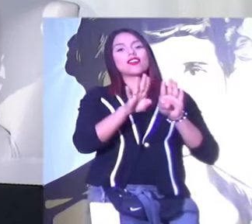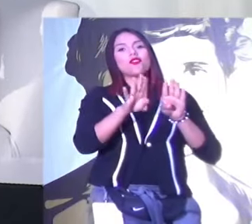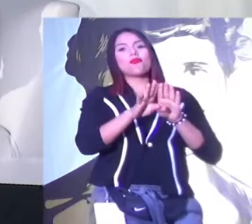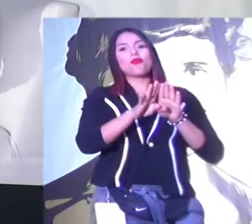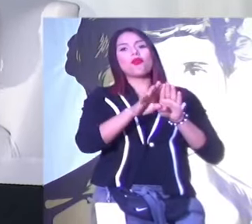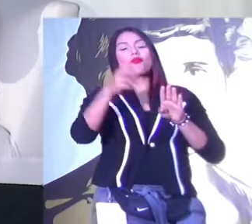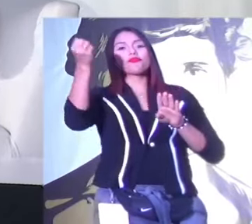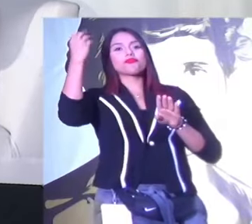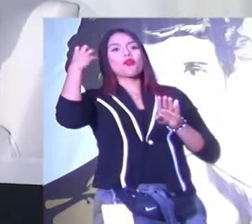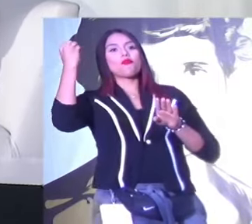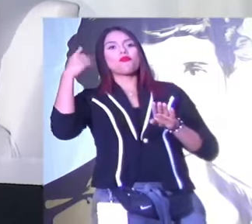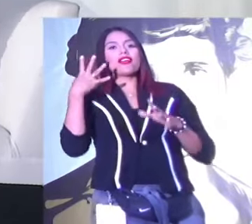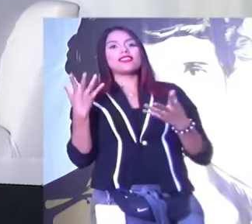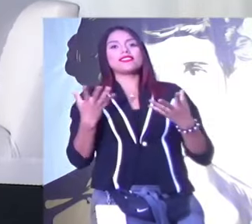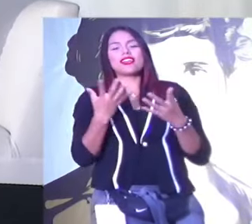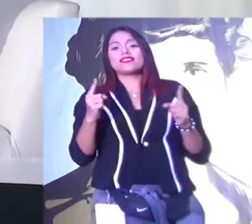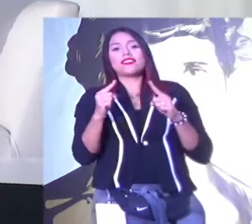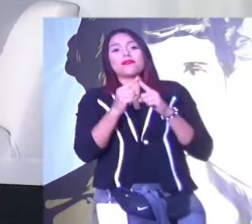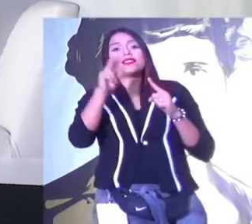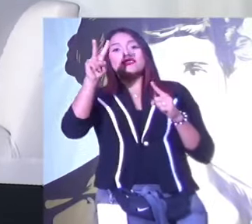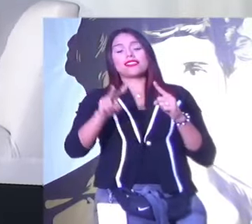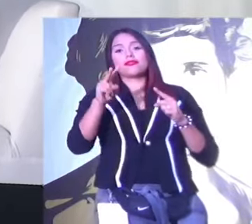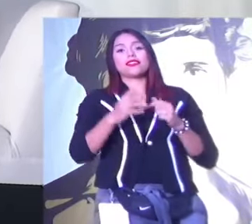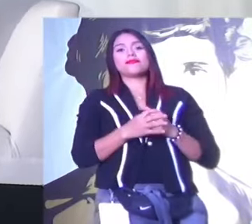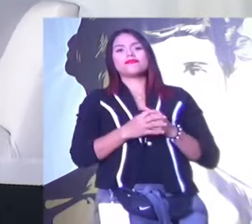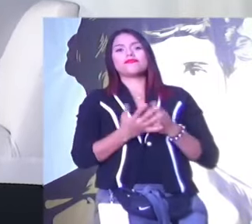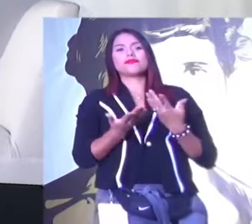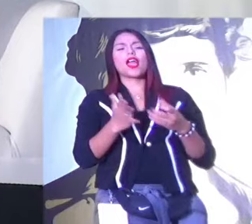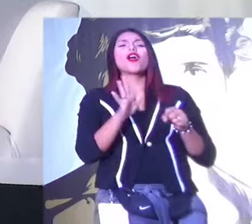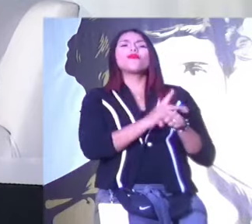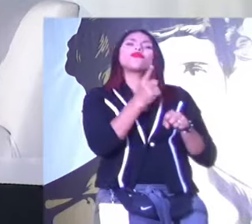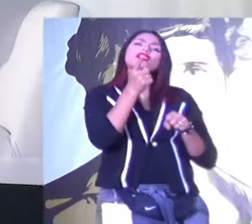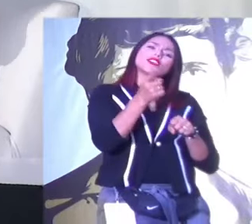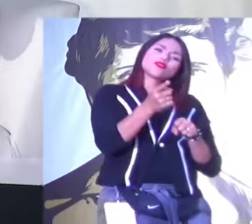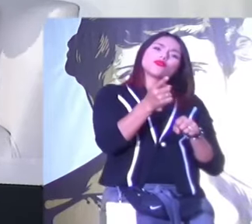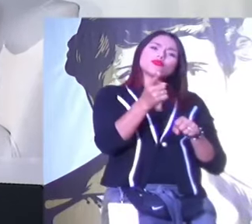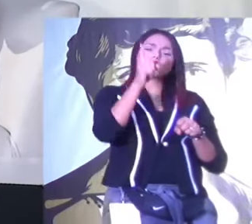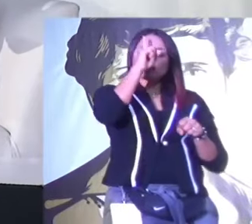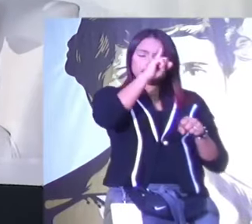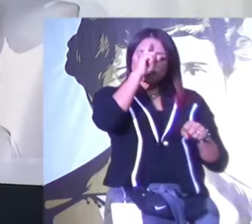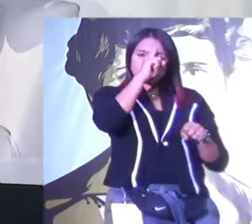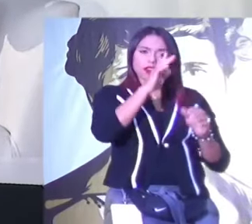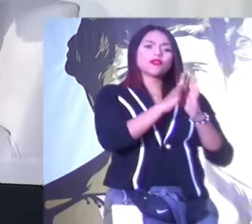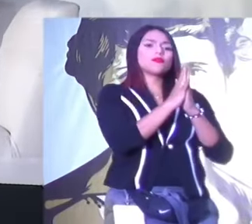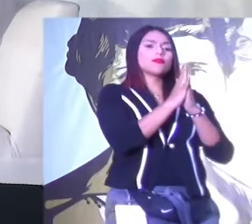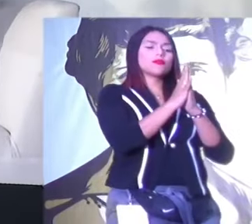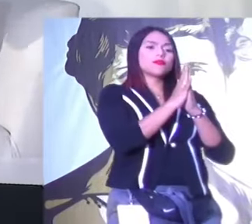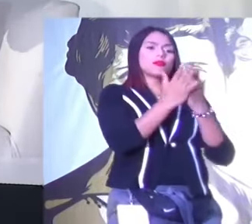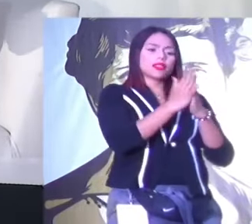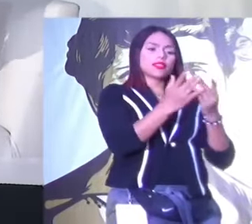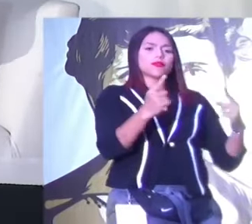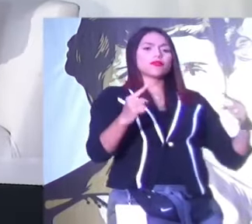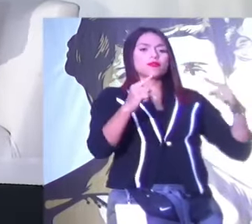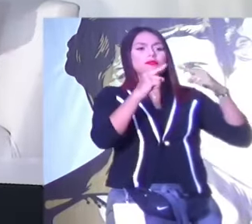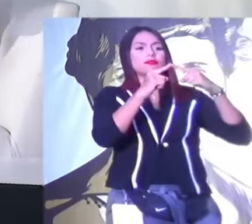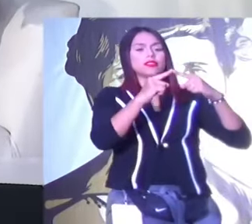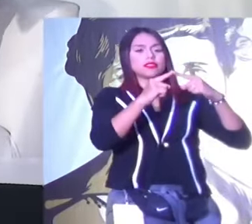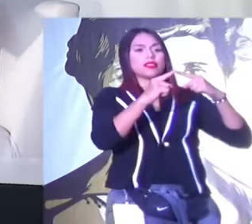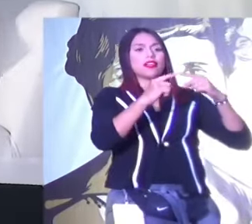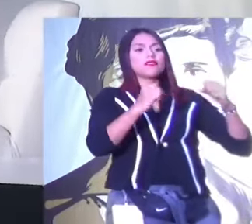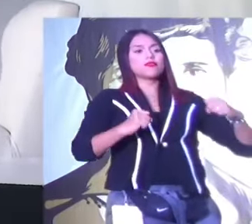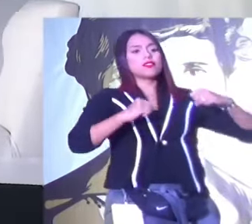pero si pudieras decirnos algo sobre por qué hay que leer La Misa Fronteriza hoy y esta edición tan bonita que van a poder comprar ahora